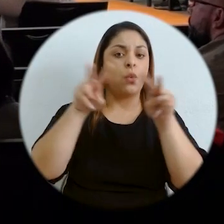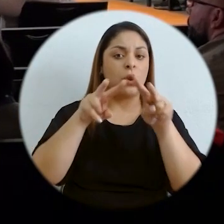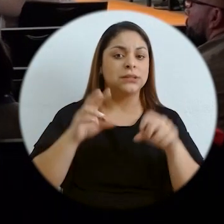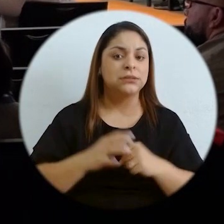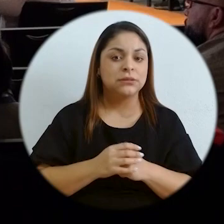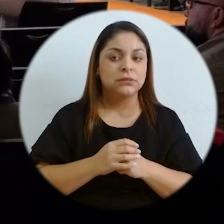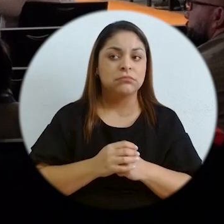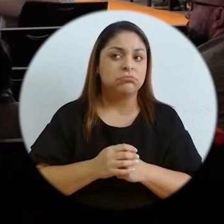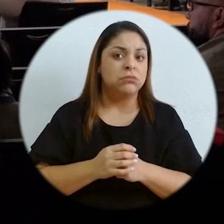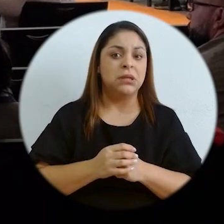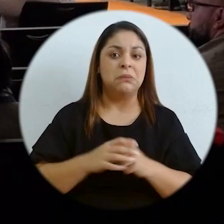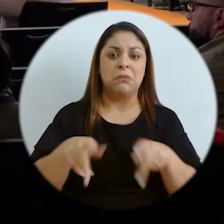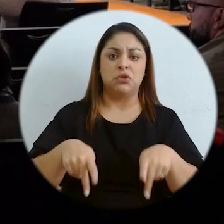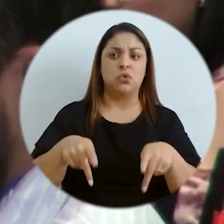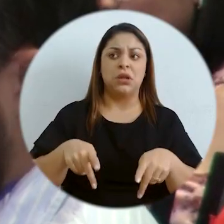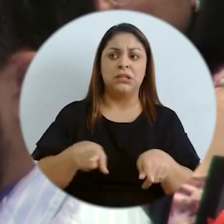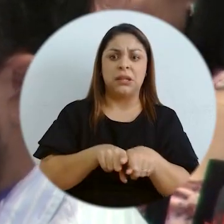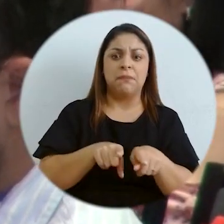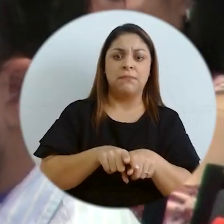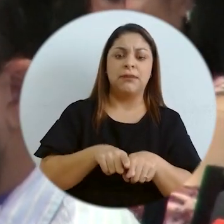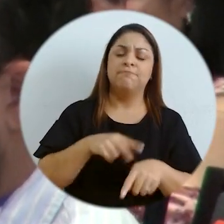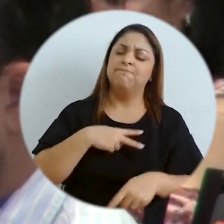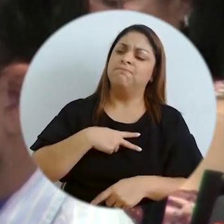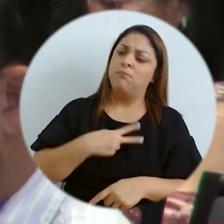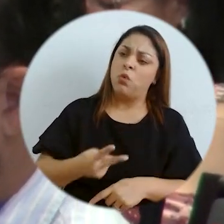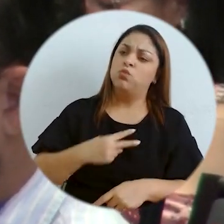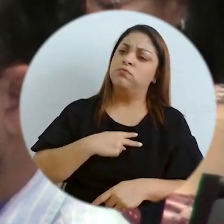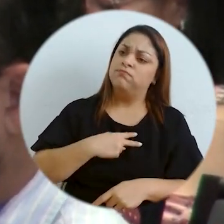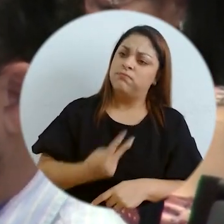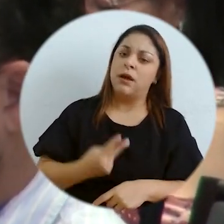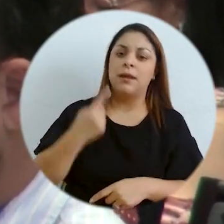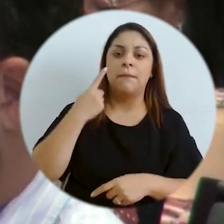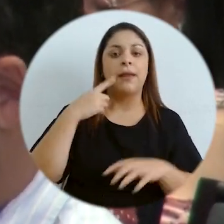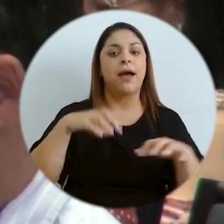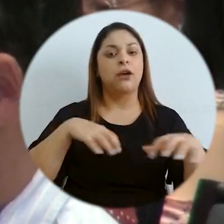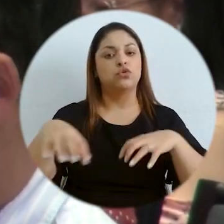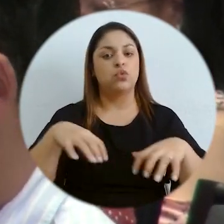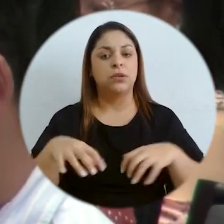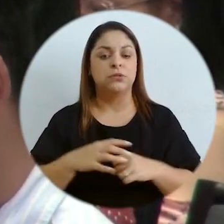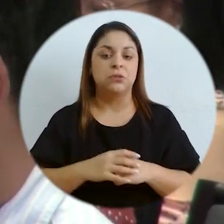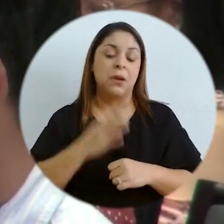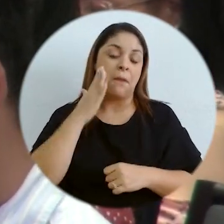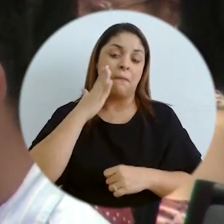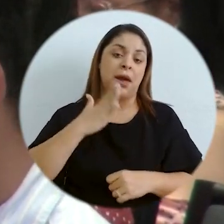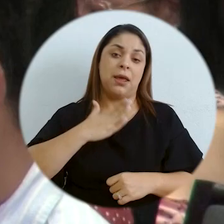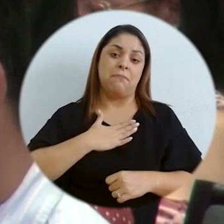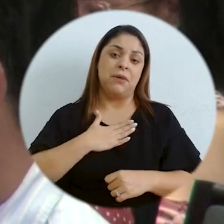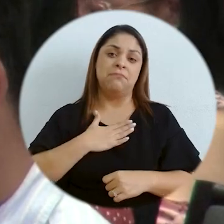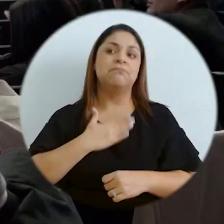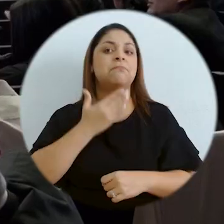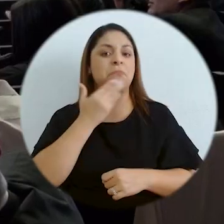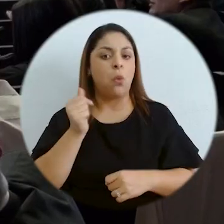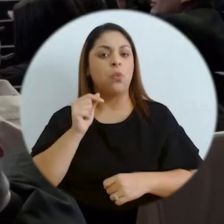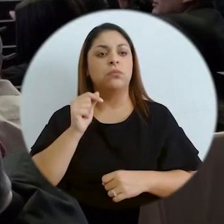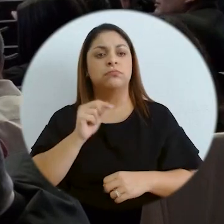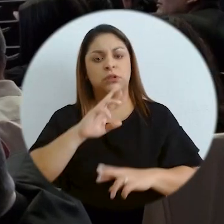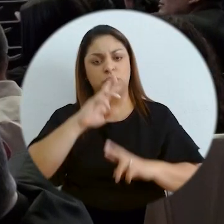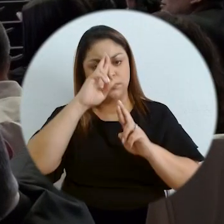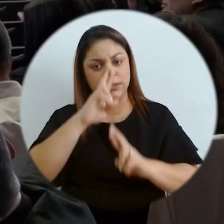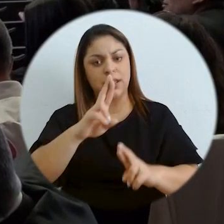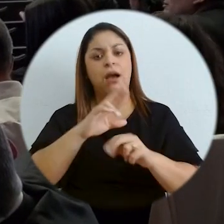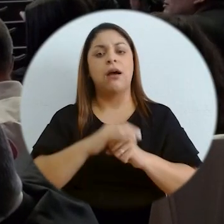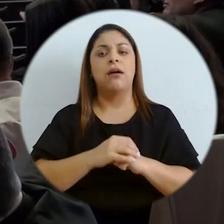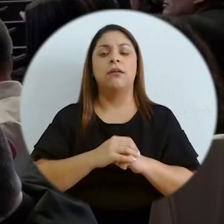que da todo, digamos, de forma voluntaria por estas acciones. Así que, bueno, en general, mi respeto,